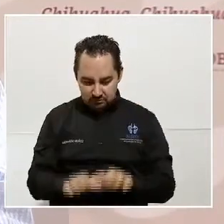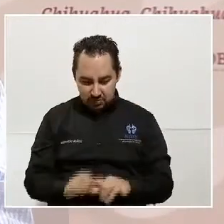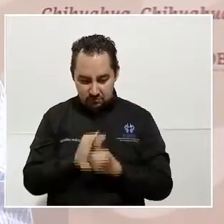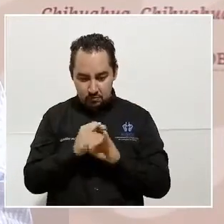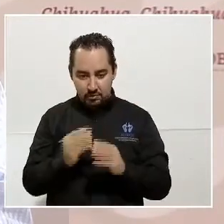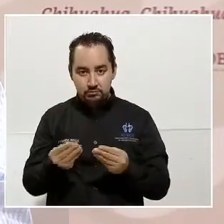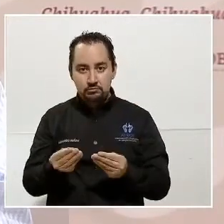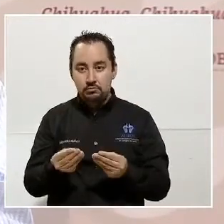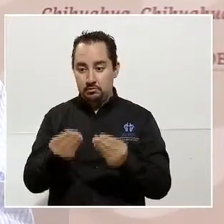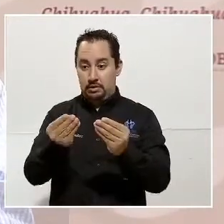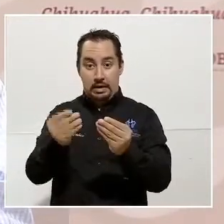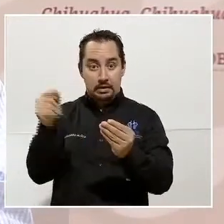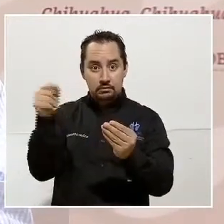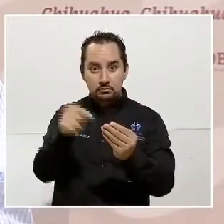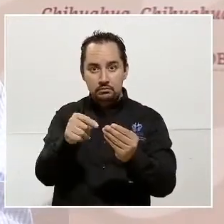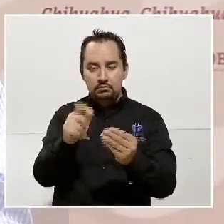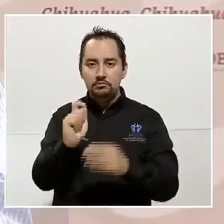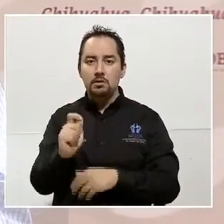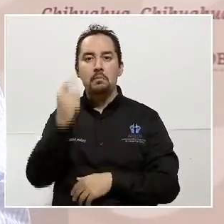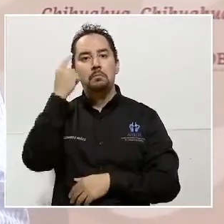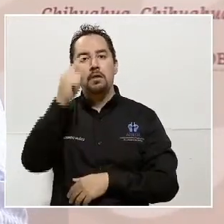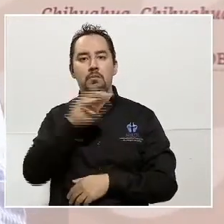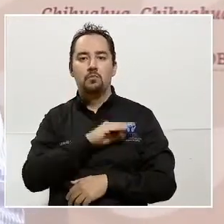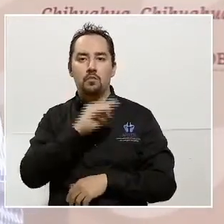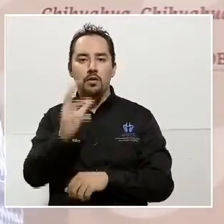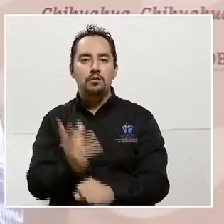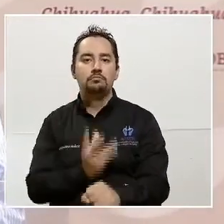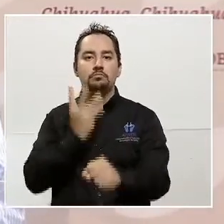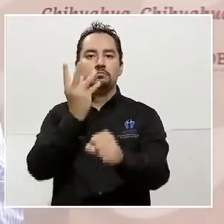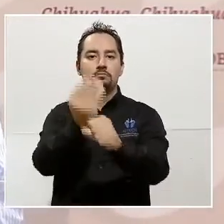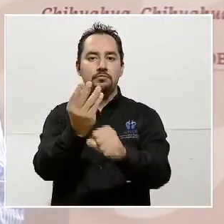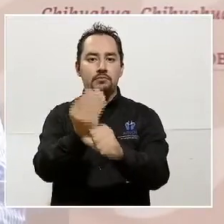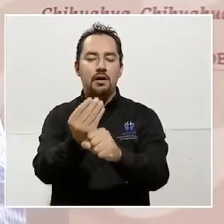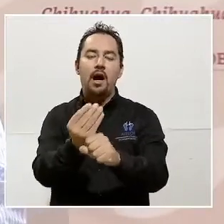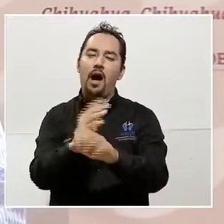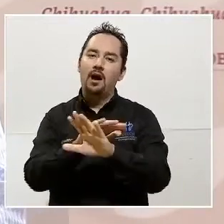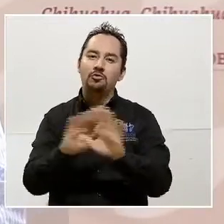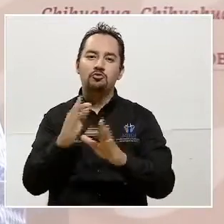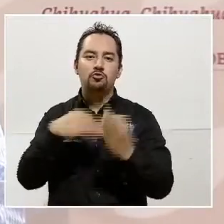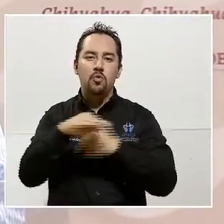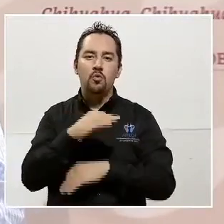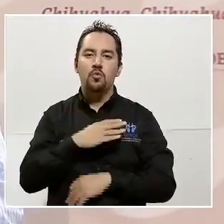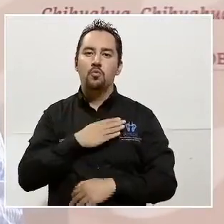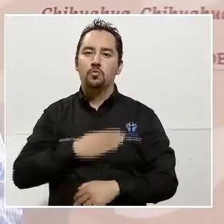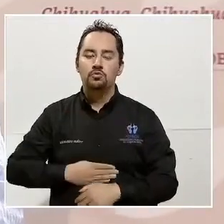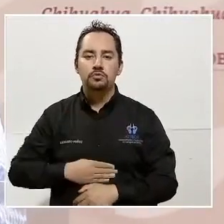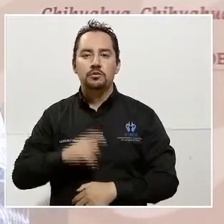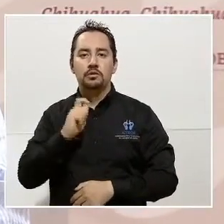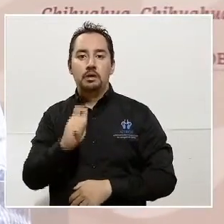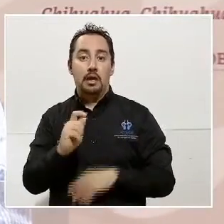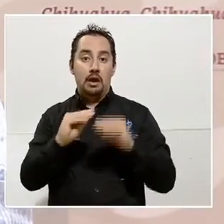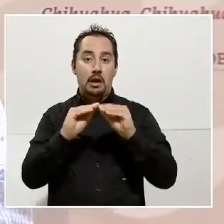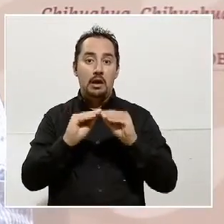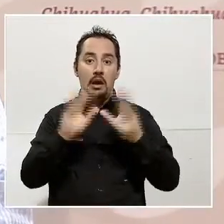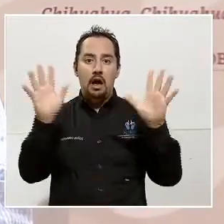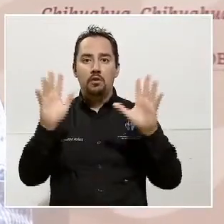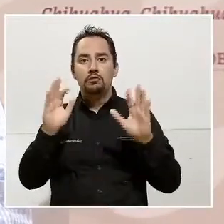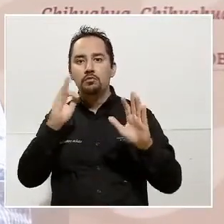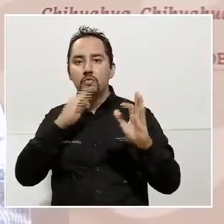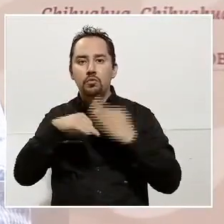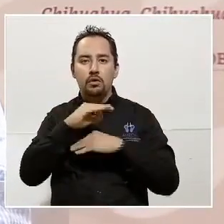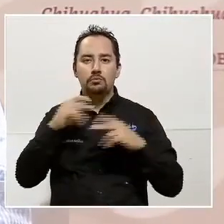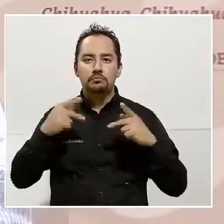de justicia, de reparación a las víctimas y de esclarecimiento del paradero de las